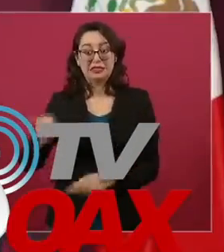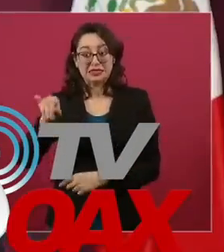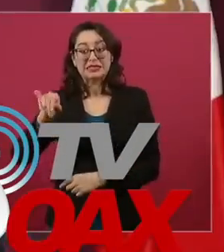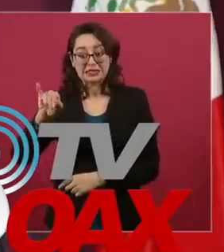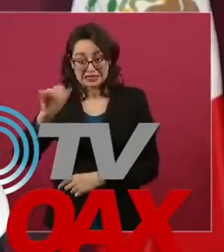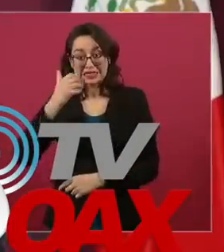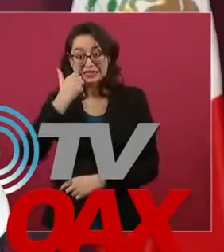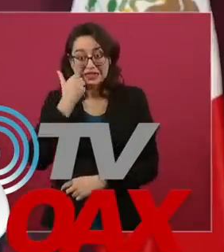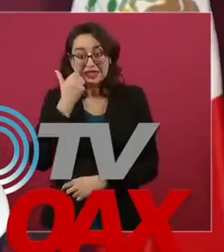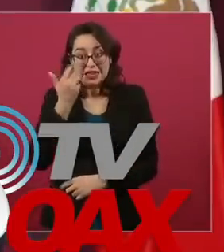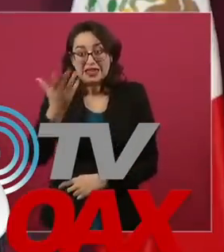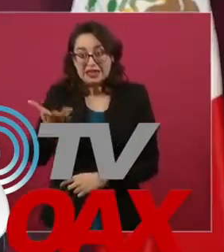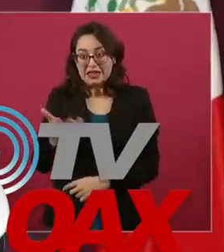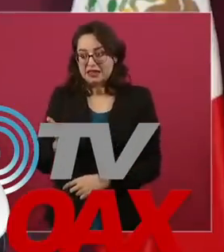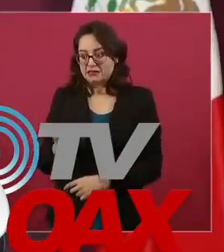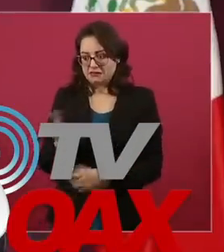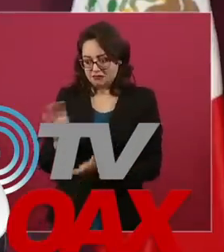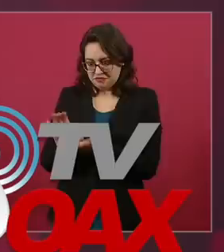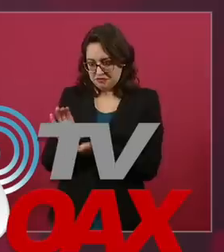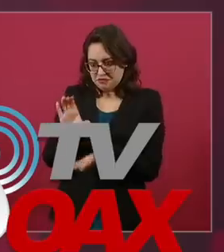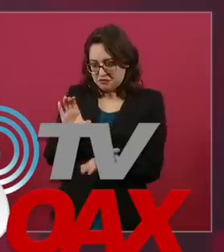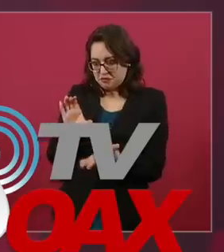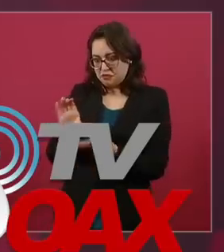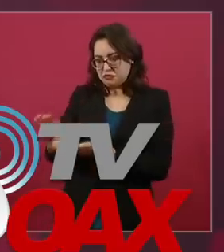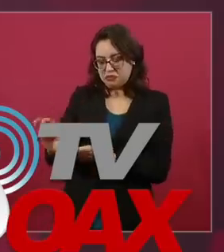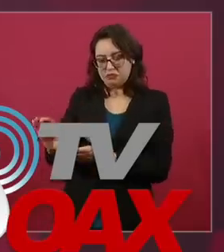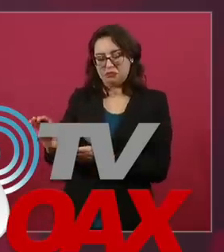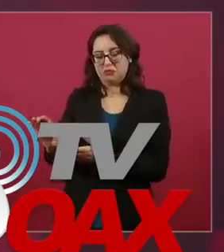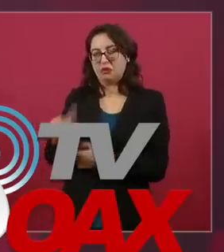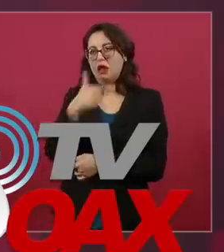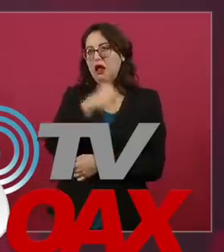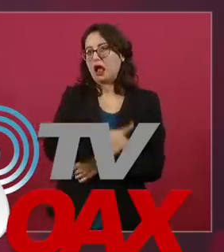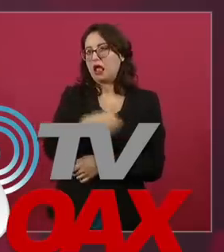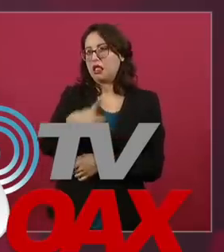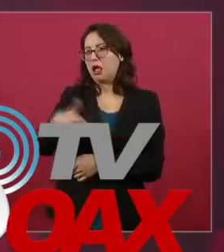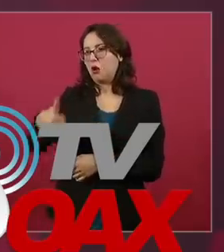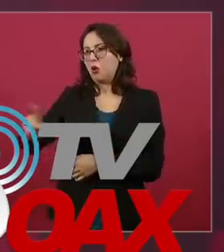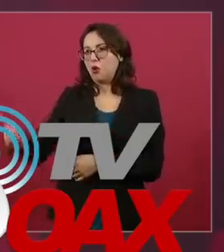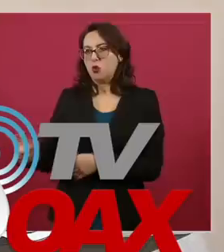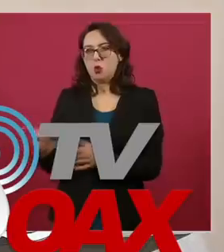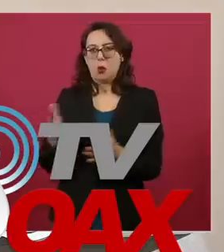aún con poco, recibirían como